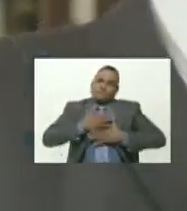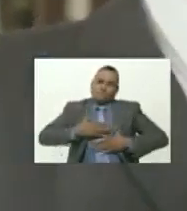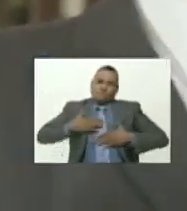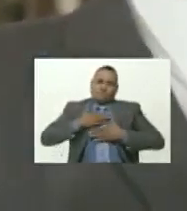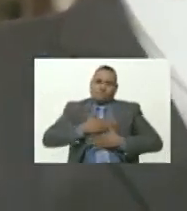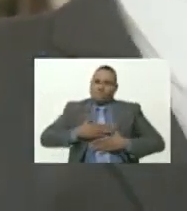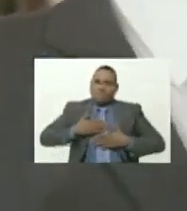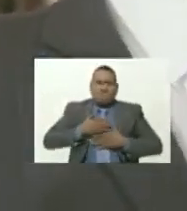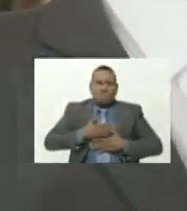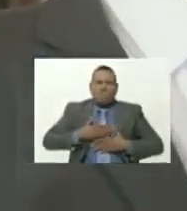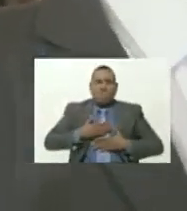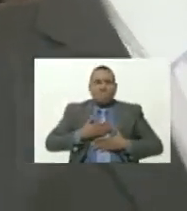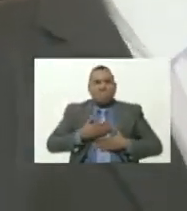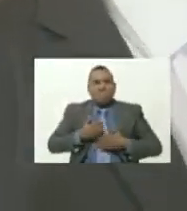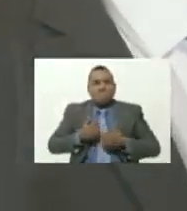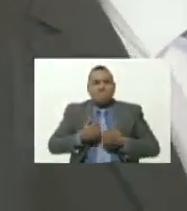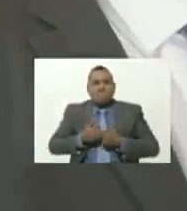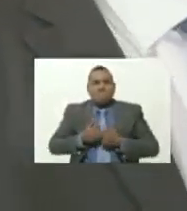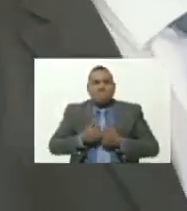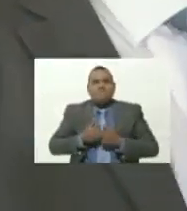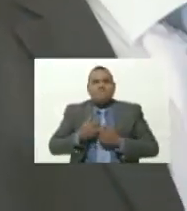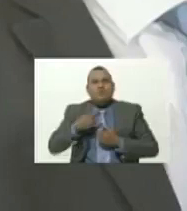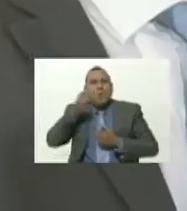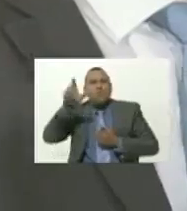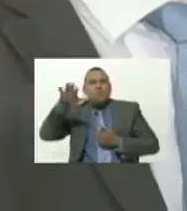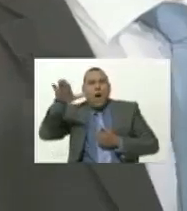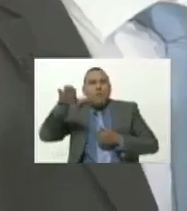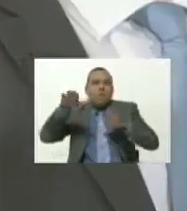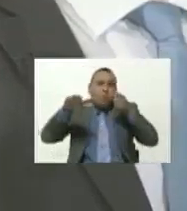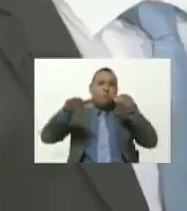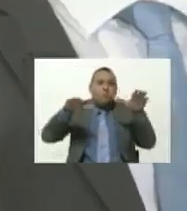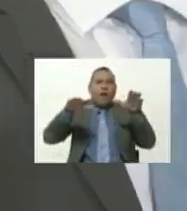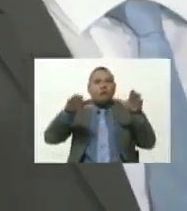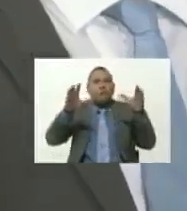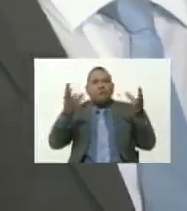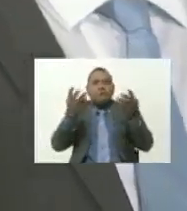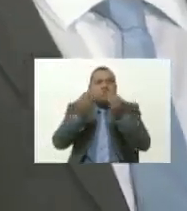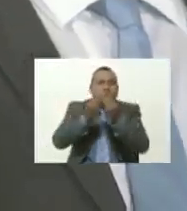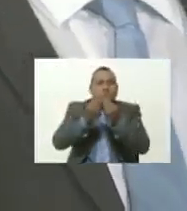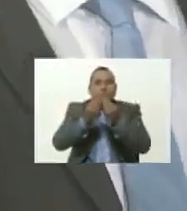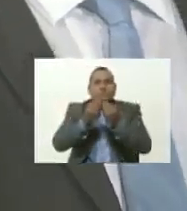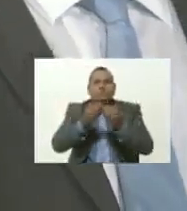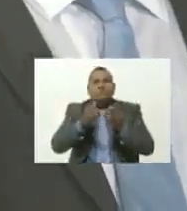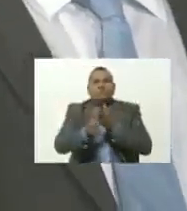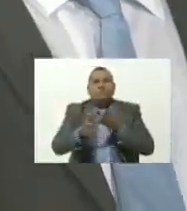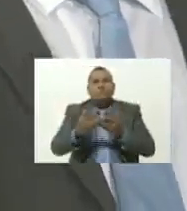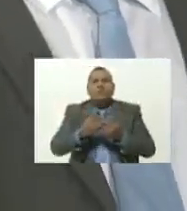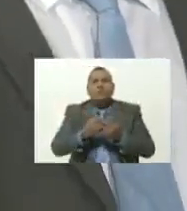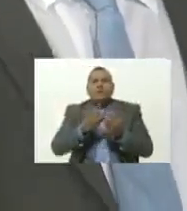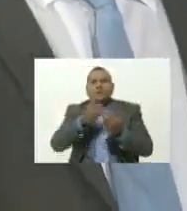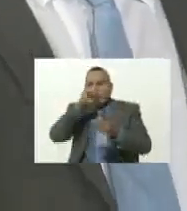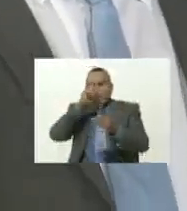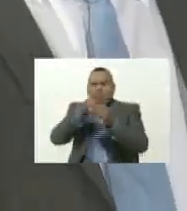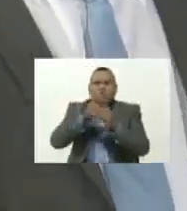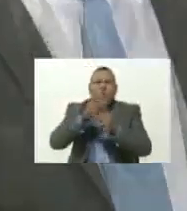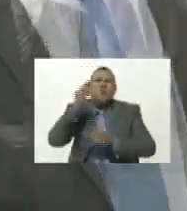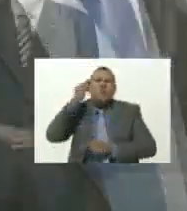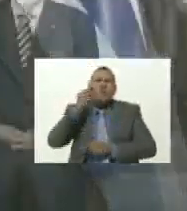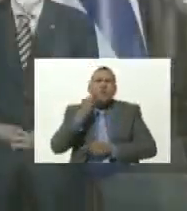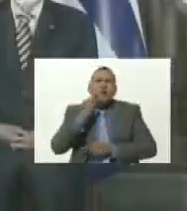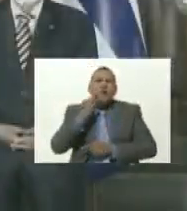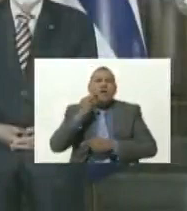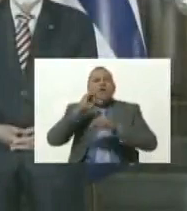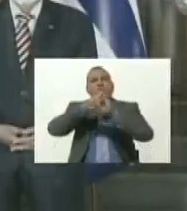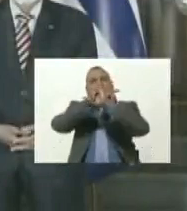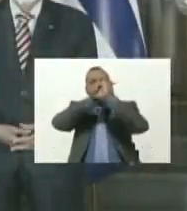satisfacción de nuestros pueblos en el concepto bolivariano de la máxima